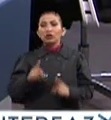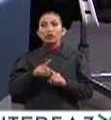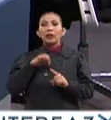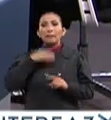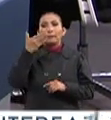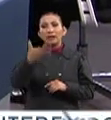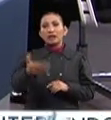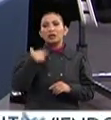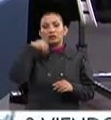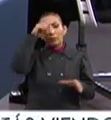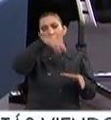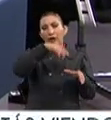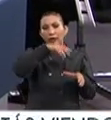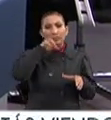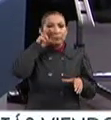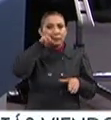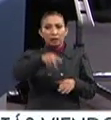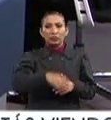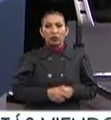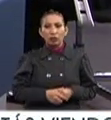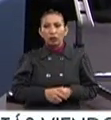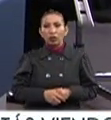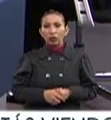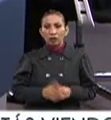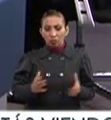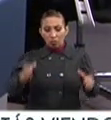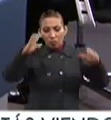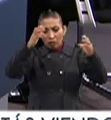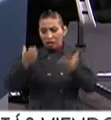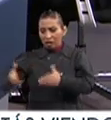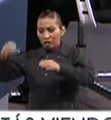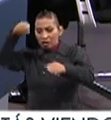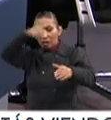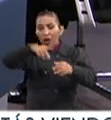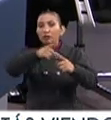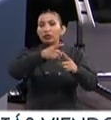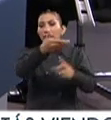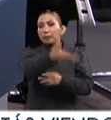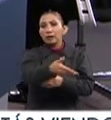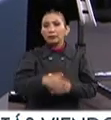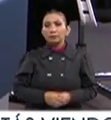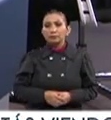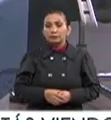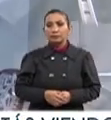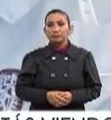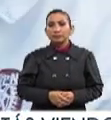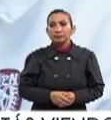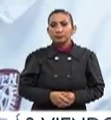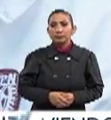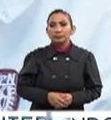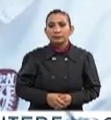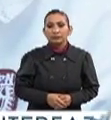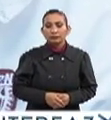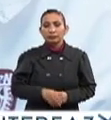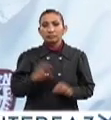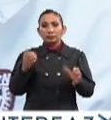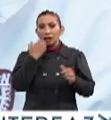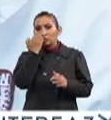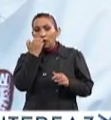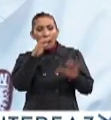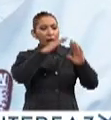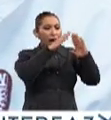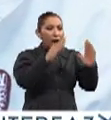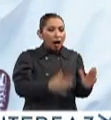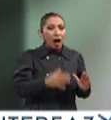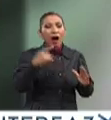pueden solicitar estos colectores? Estamos viendo a nuestra pantalla algunos colectores, imágenes. ¿Dónde se pueden, para alguna unidad